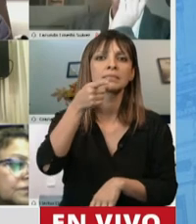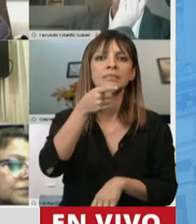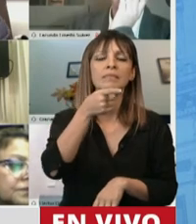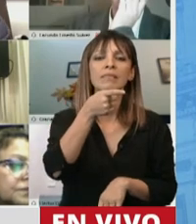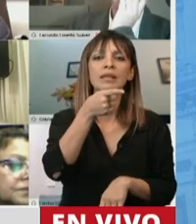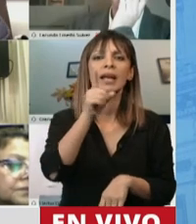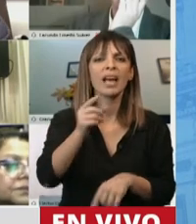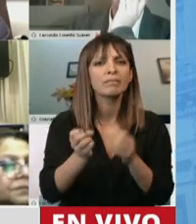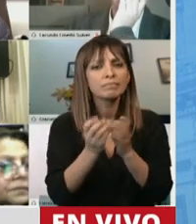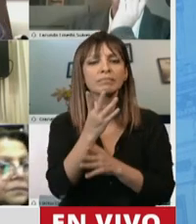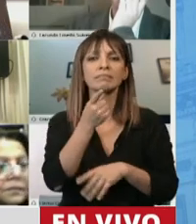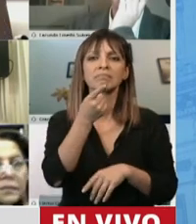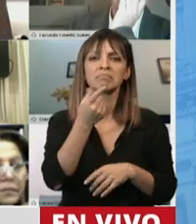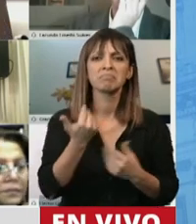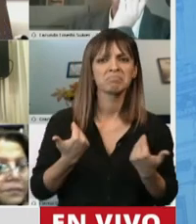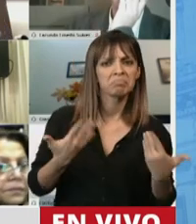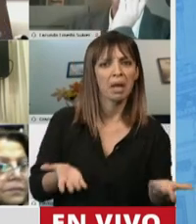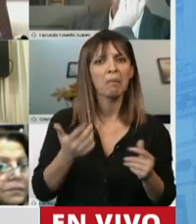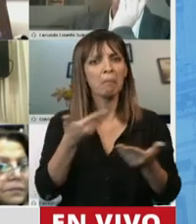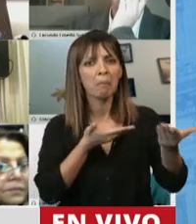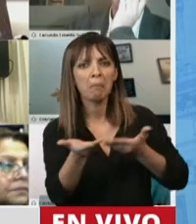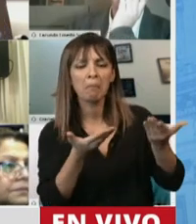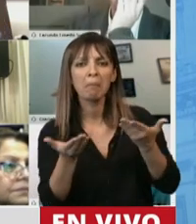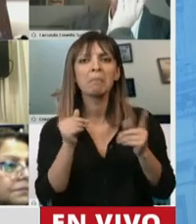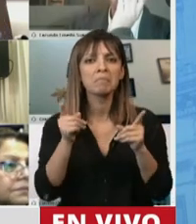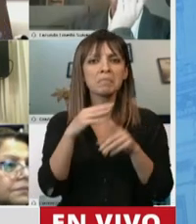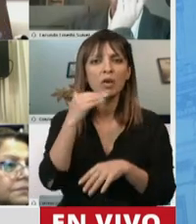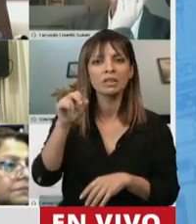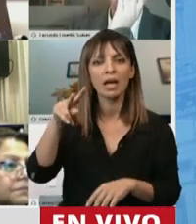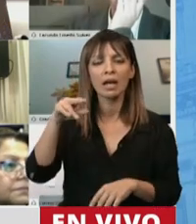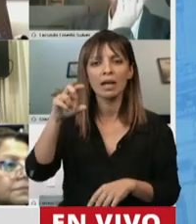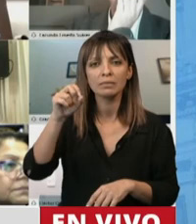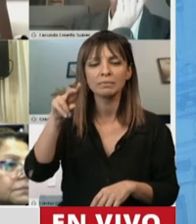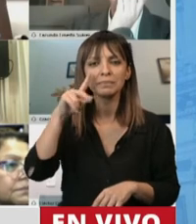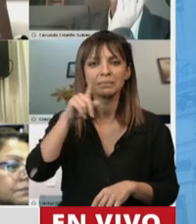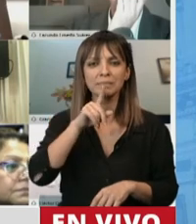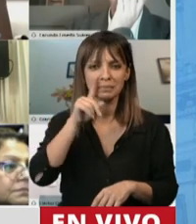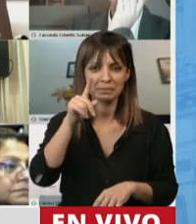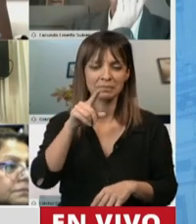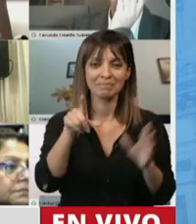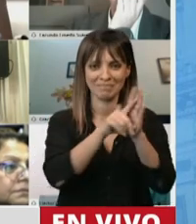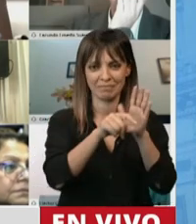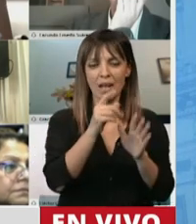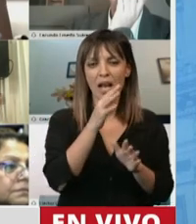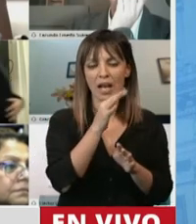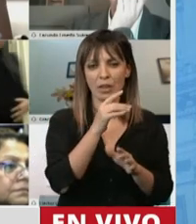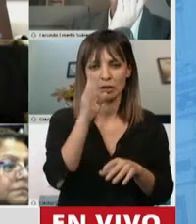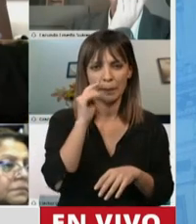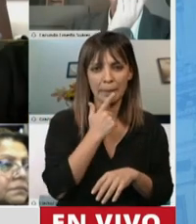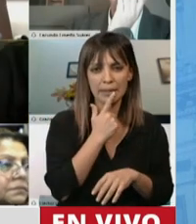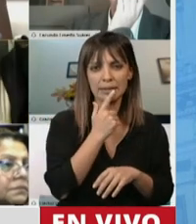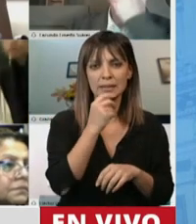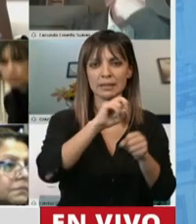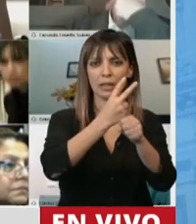generan muy buena predisposición, Emiliano Jacobiti, el 14 bis de nuestra Constitución Nacional, que en su